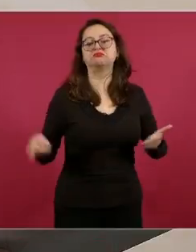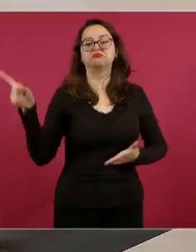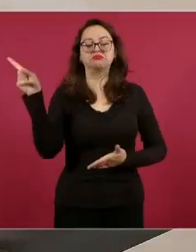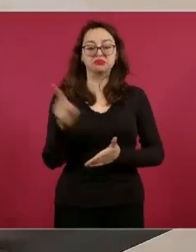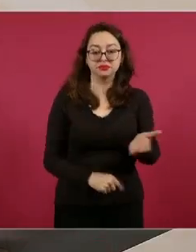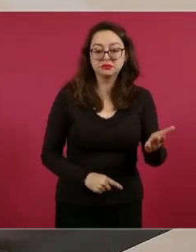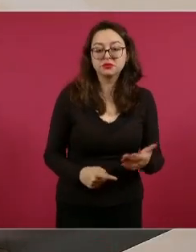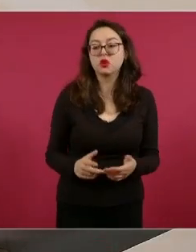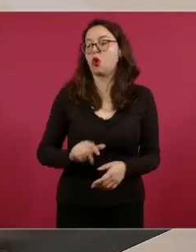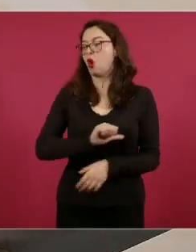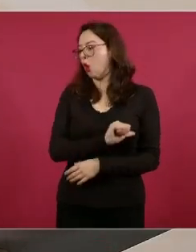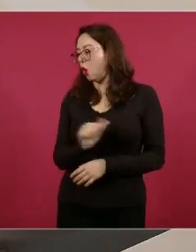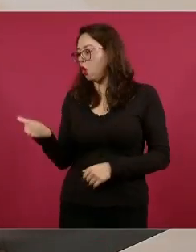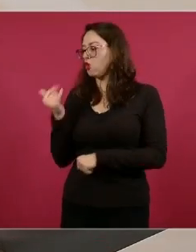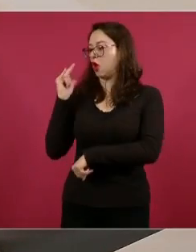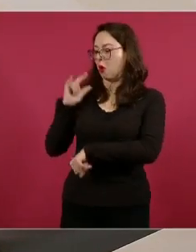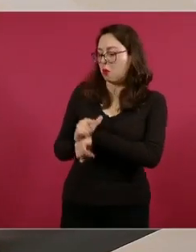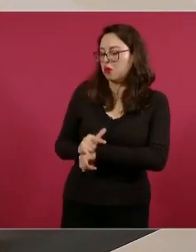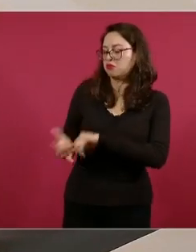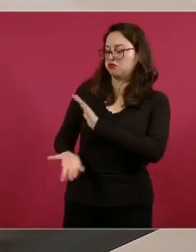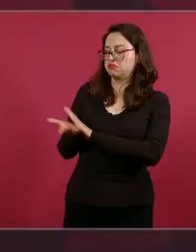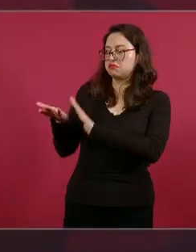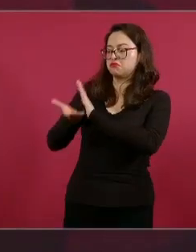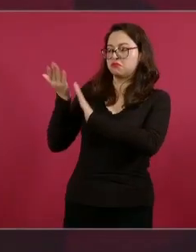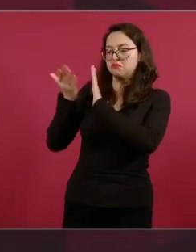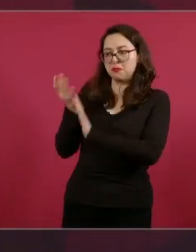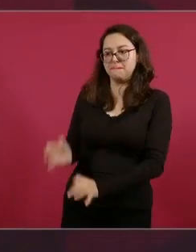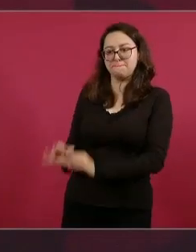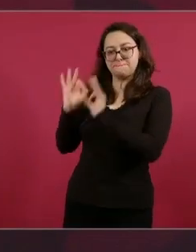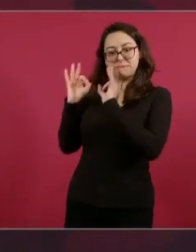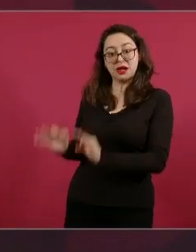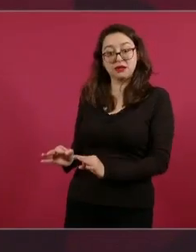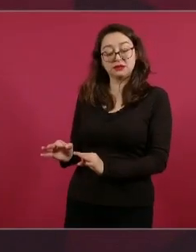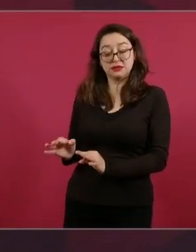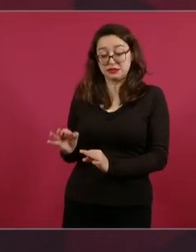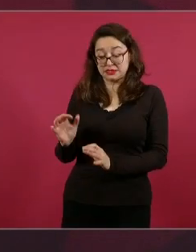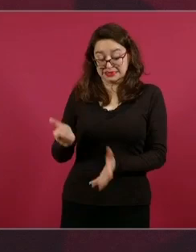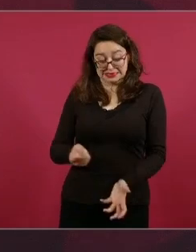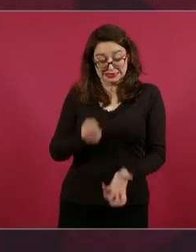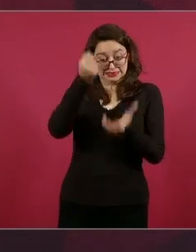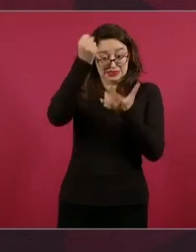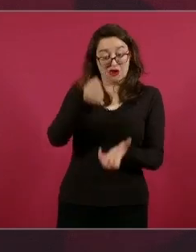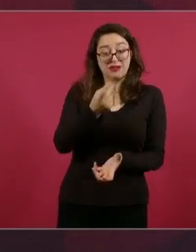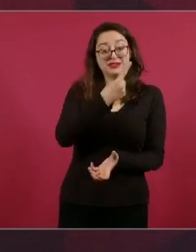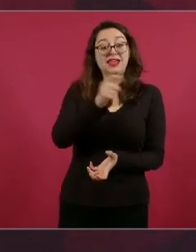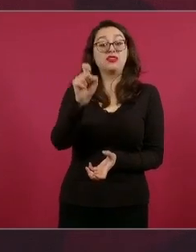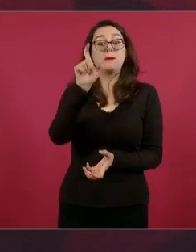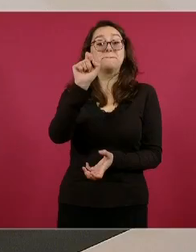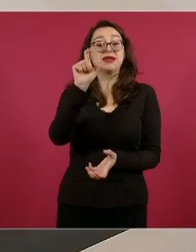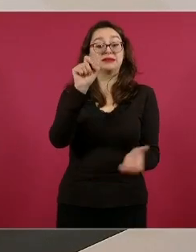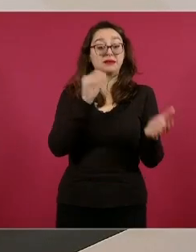un aeropuerto de calidad que no se va a hundir.